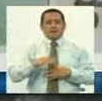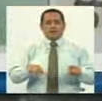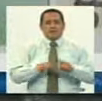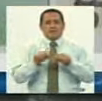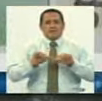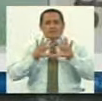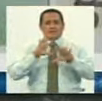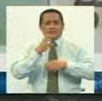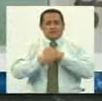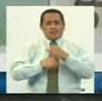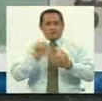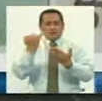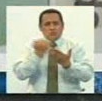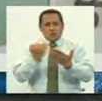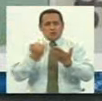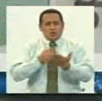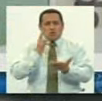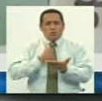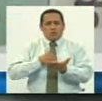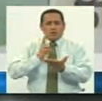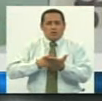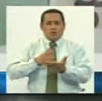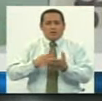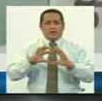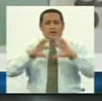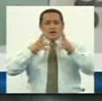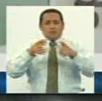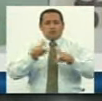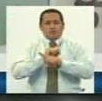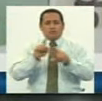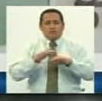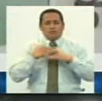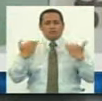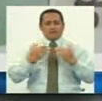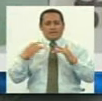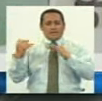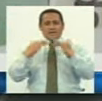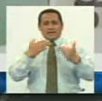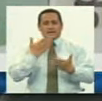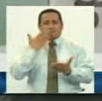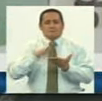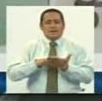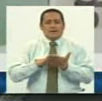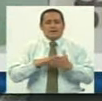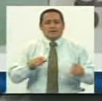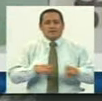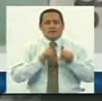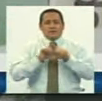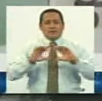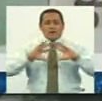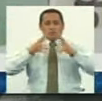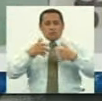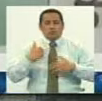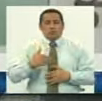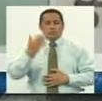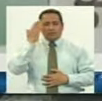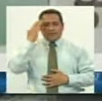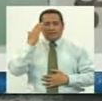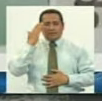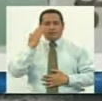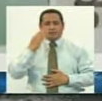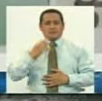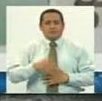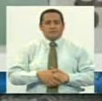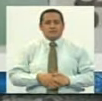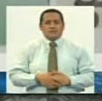Casi 10 años dibujando lo mismo y diciendo que el mundo no funciona y que las guerras son malas y todo el mundo lo sabe ya. O